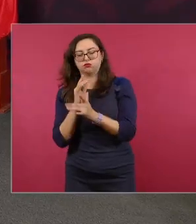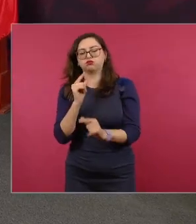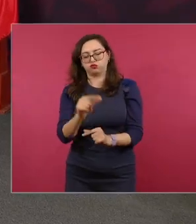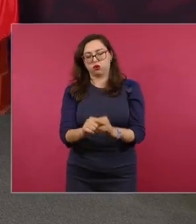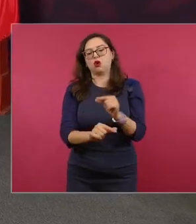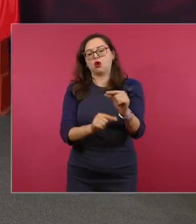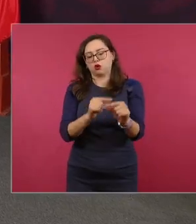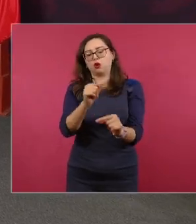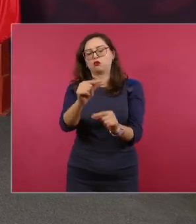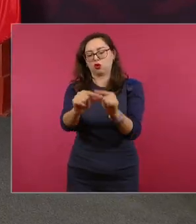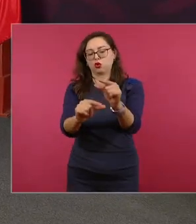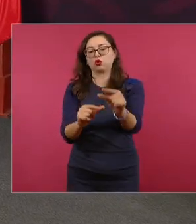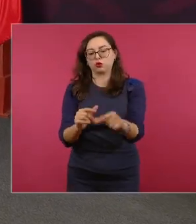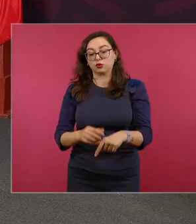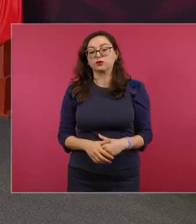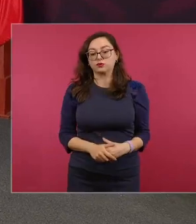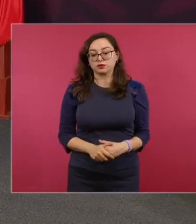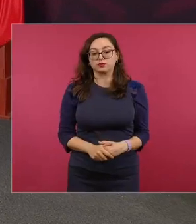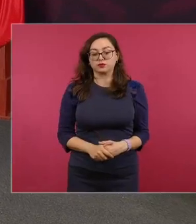pero ya